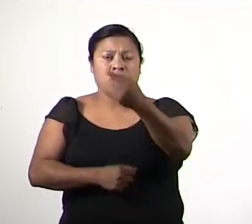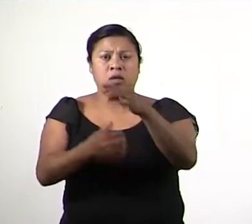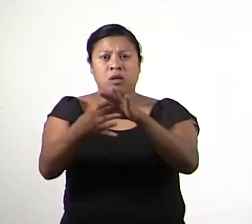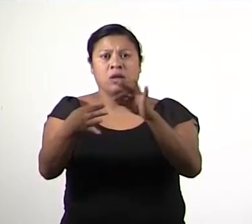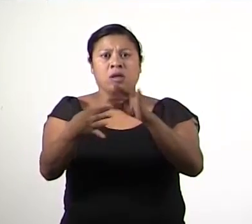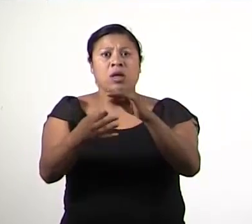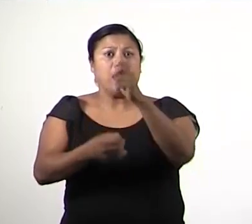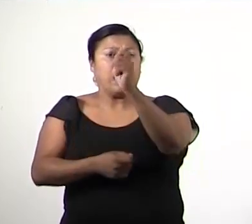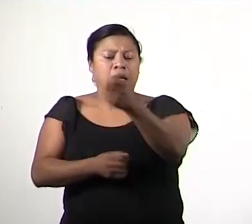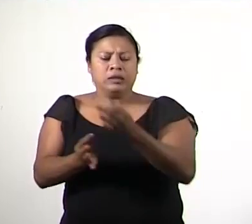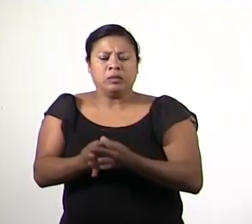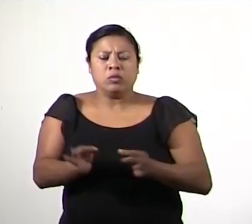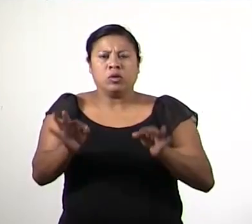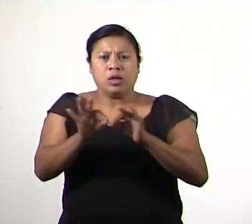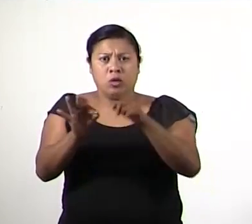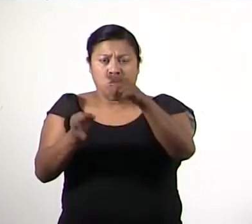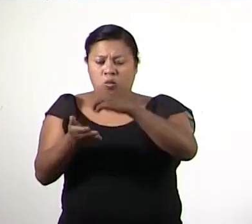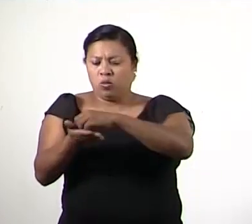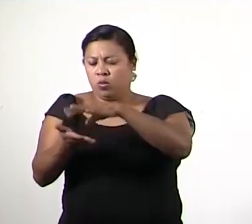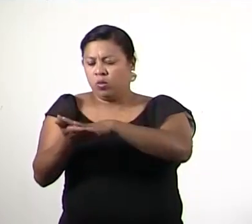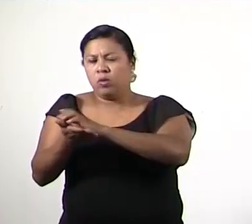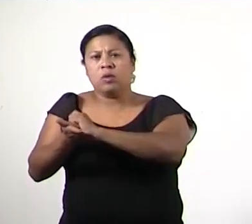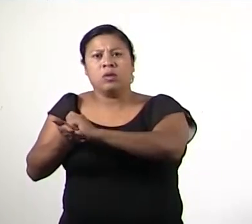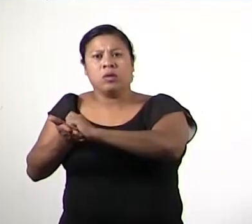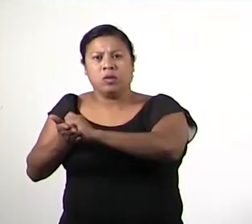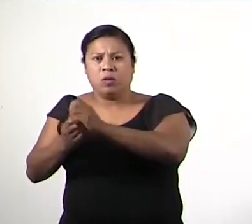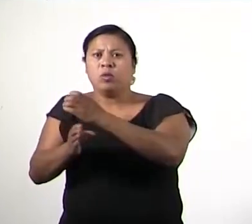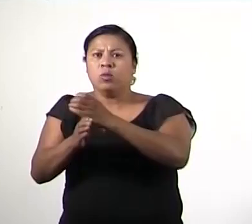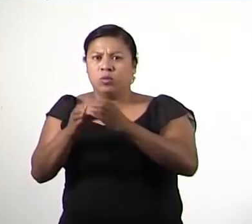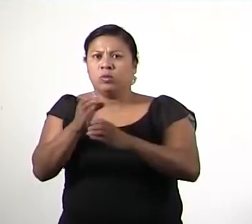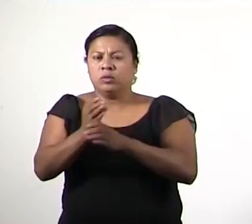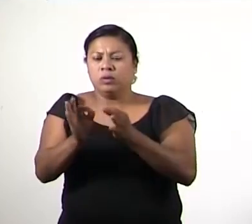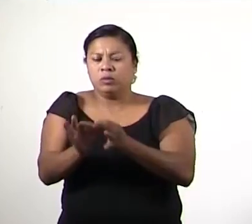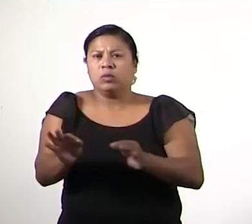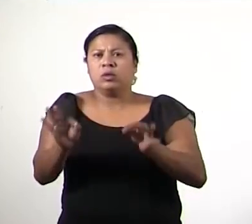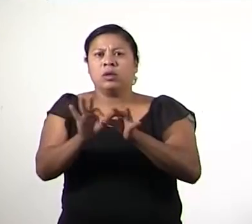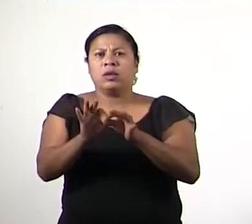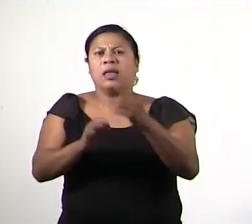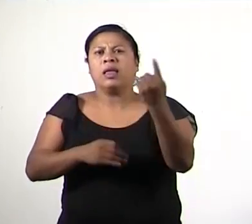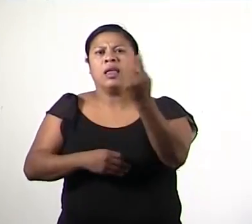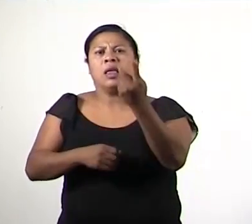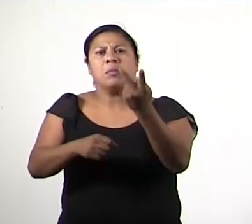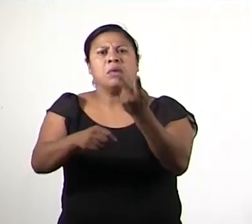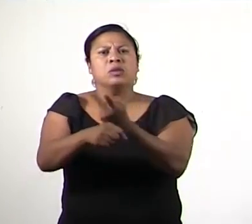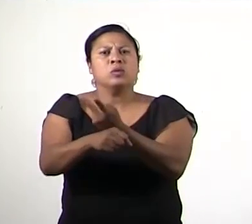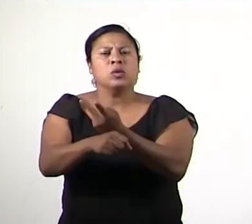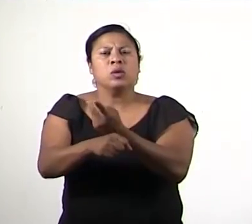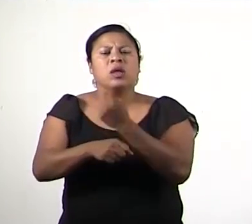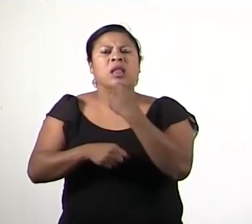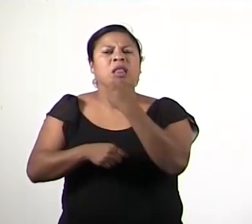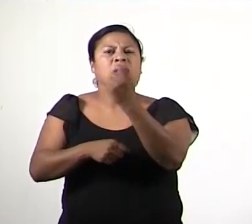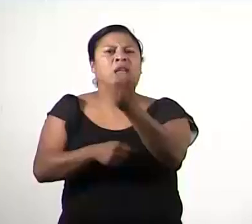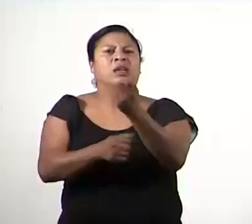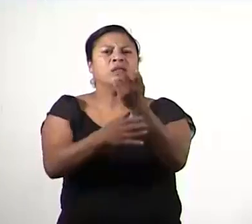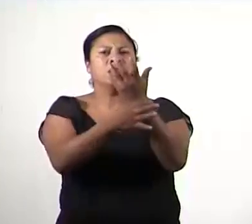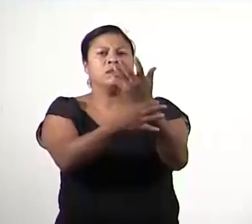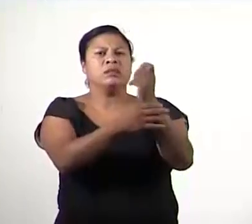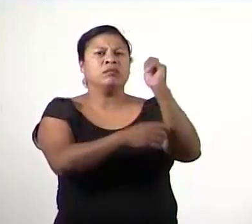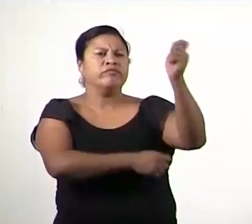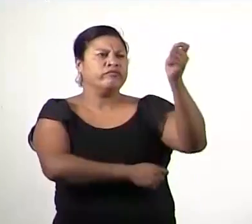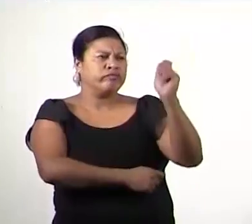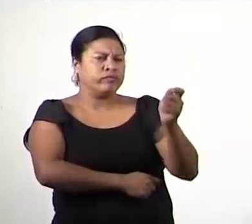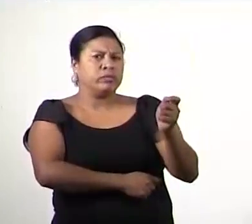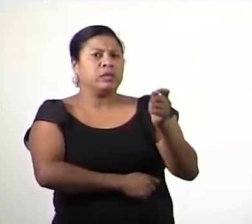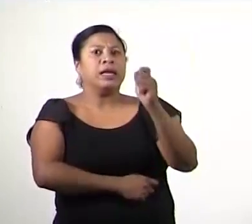que era importante anotar algunas cosas. ¿Qué ocurrió? Nos habla de